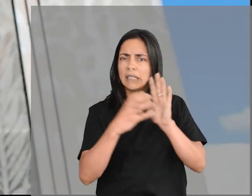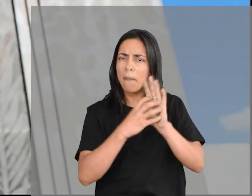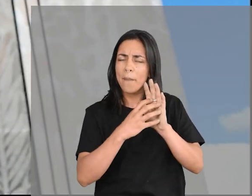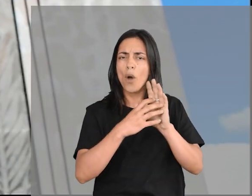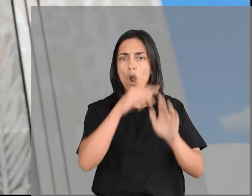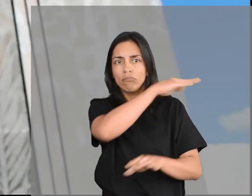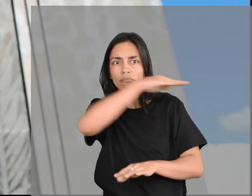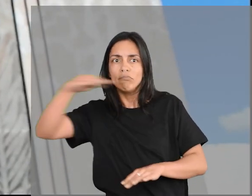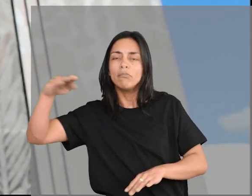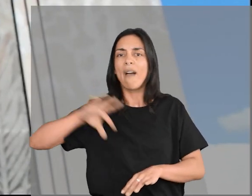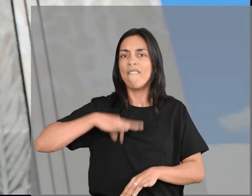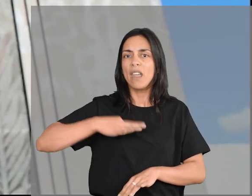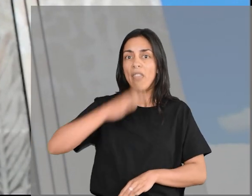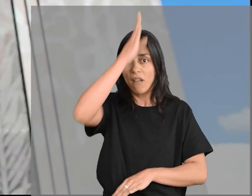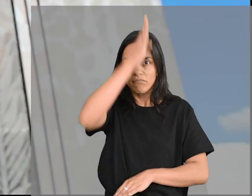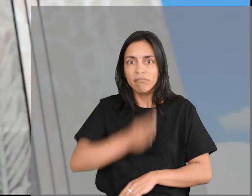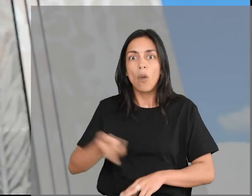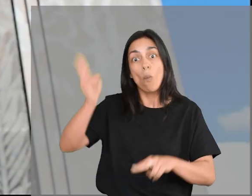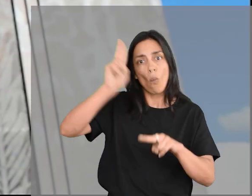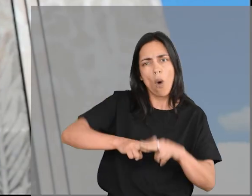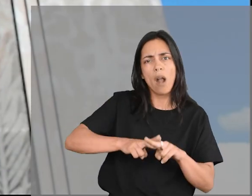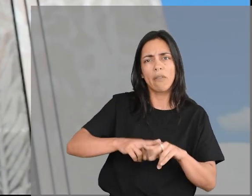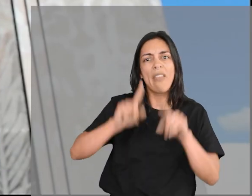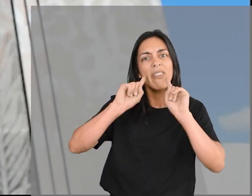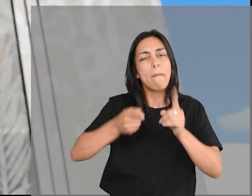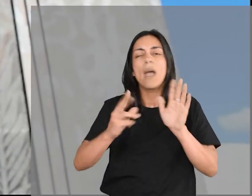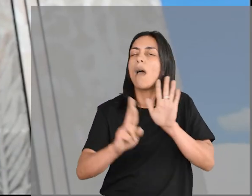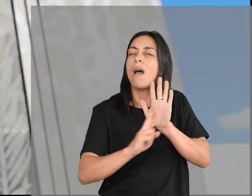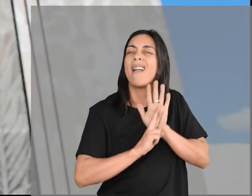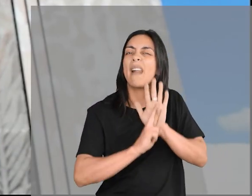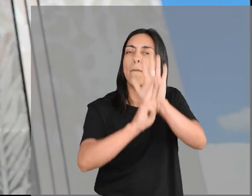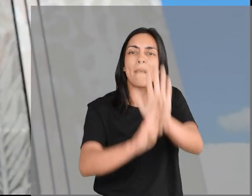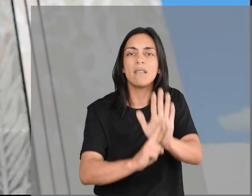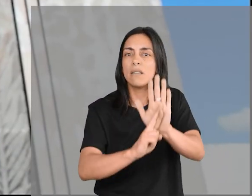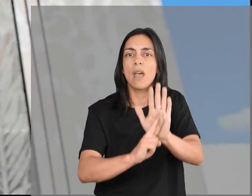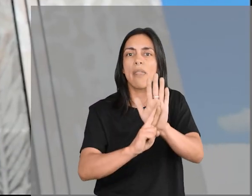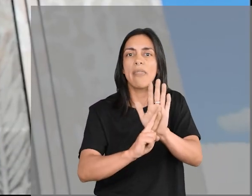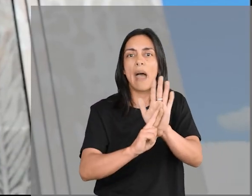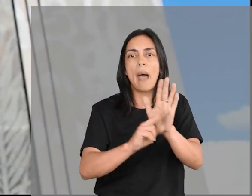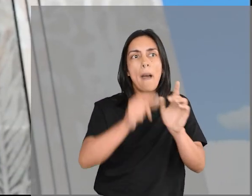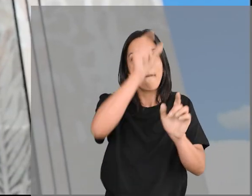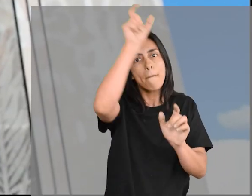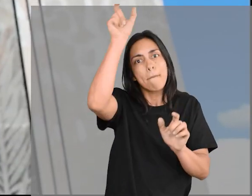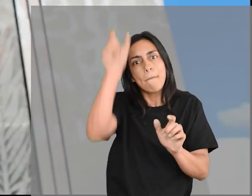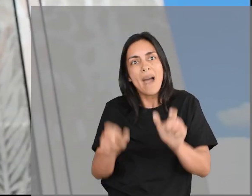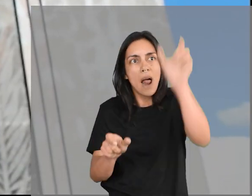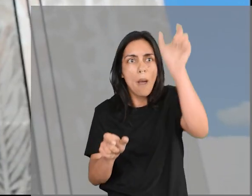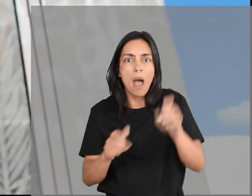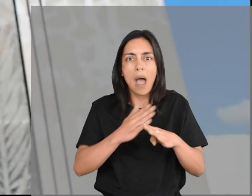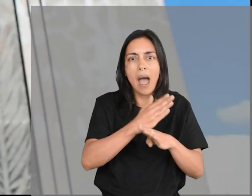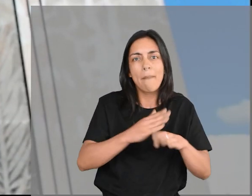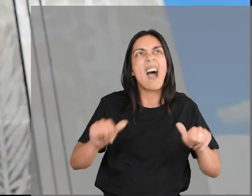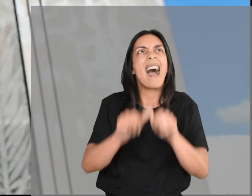a la vida y de manera vertical a la muerte. Así también representa los dos palos que se utilizan para crear el